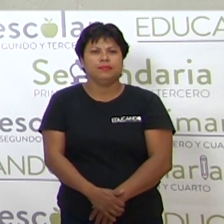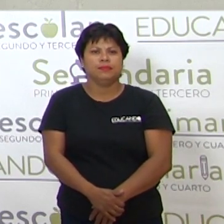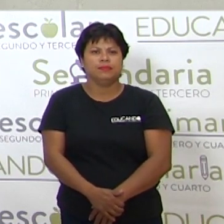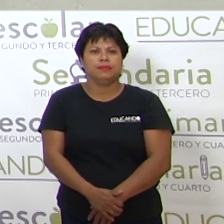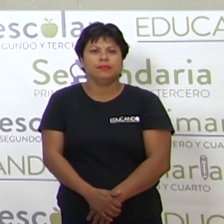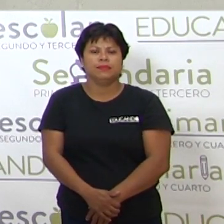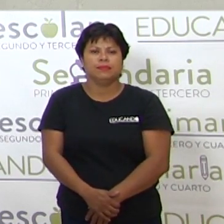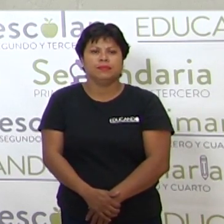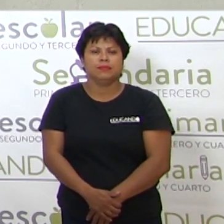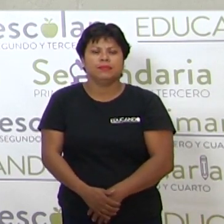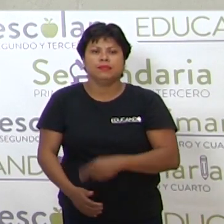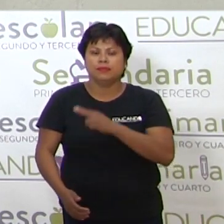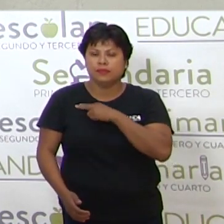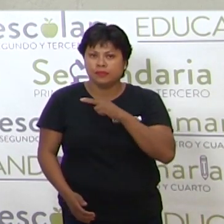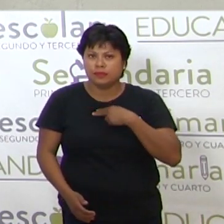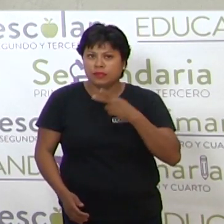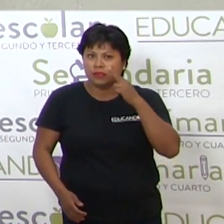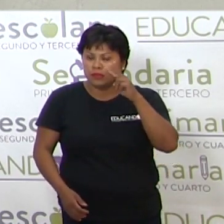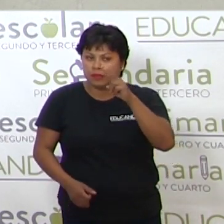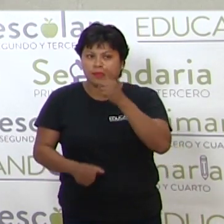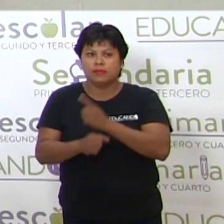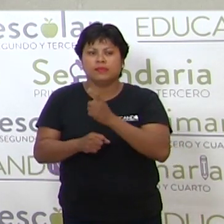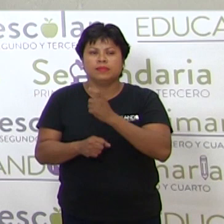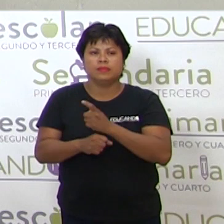vamos a identificar primero